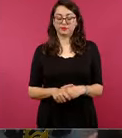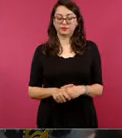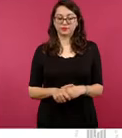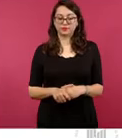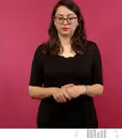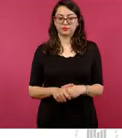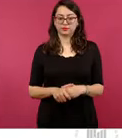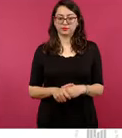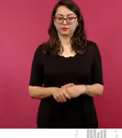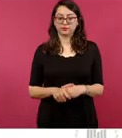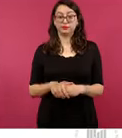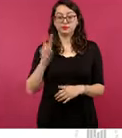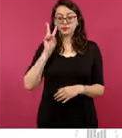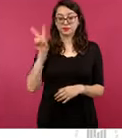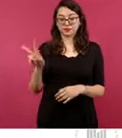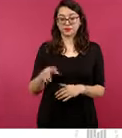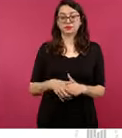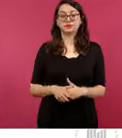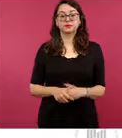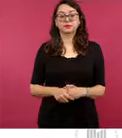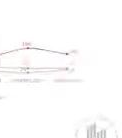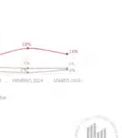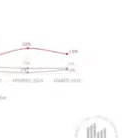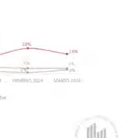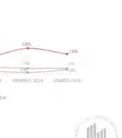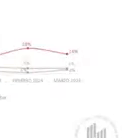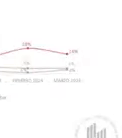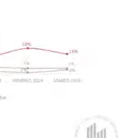ya estoy tirando mucho aceite yo.